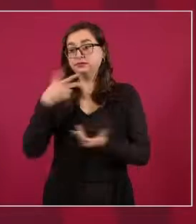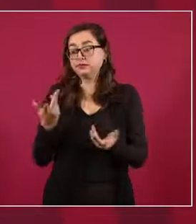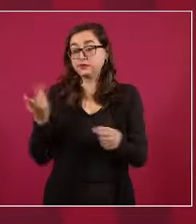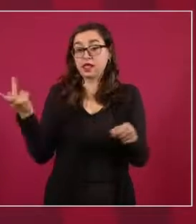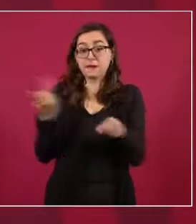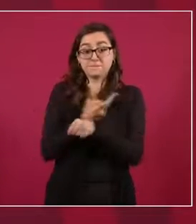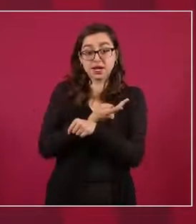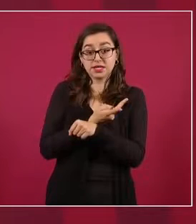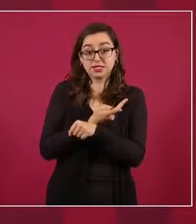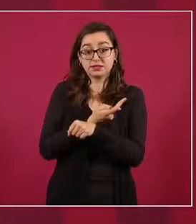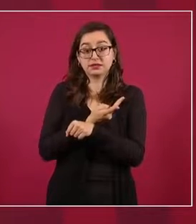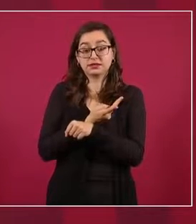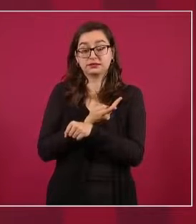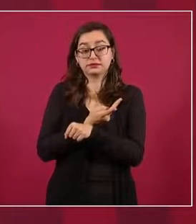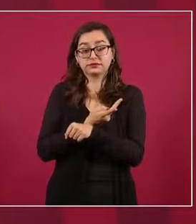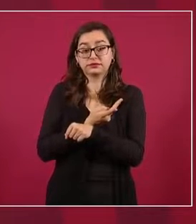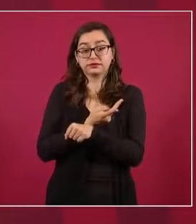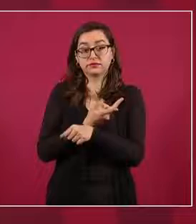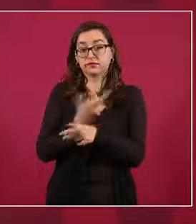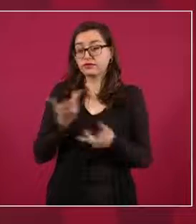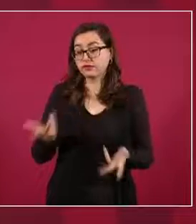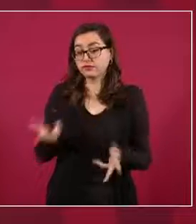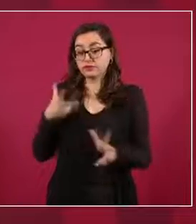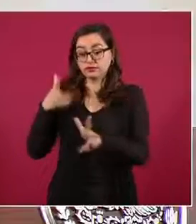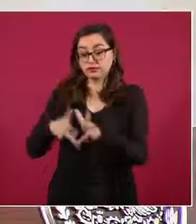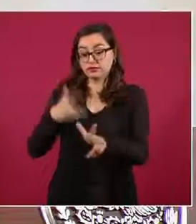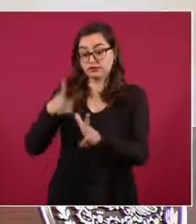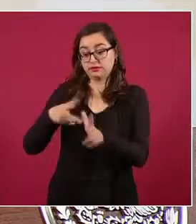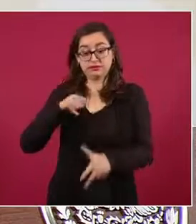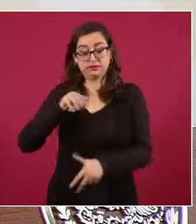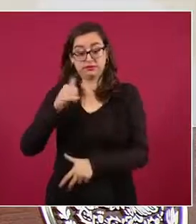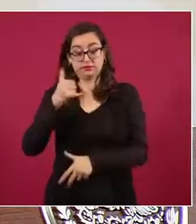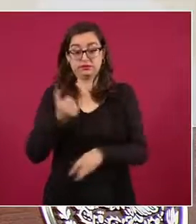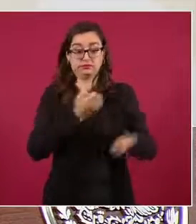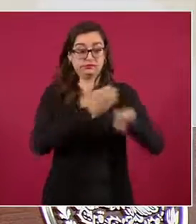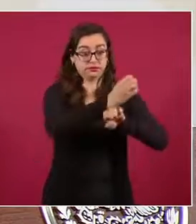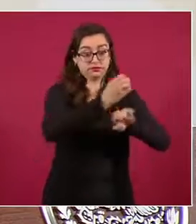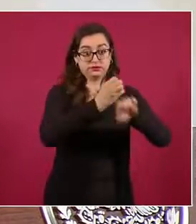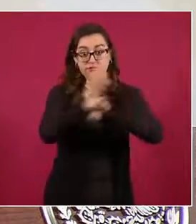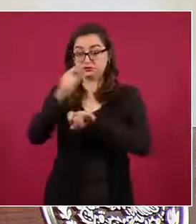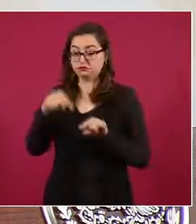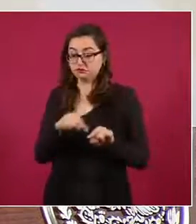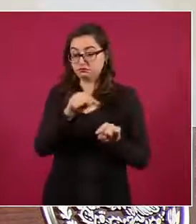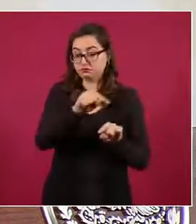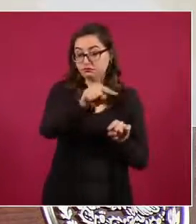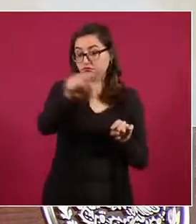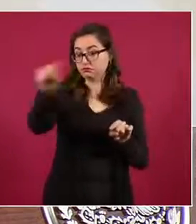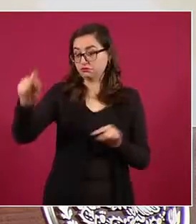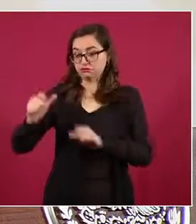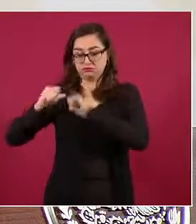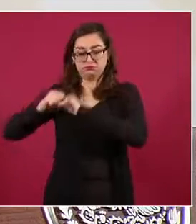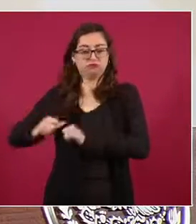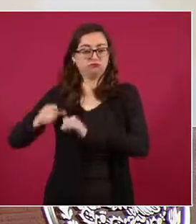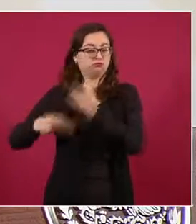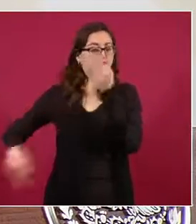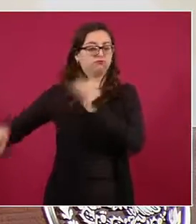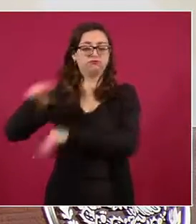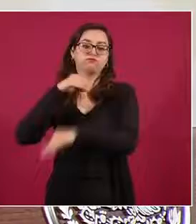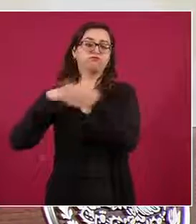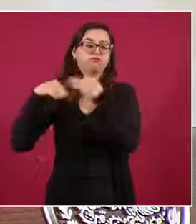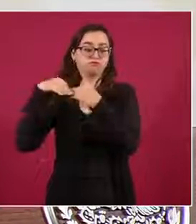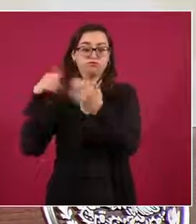autoridades por donde pasa el Tren Maya están ayudando, porque